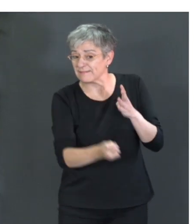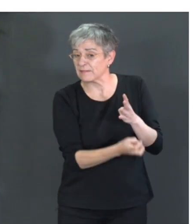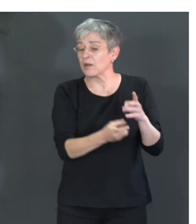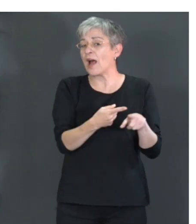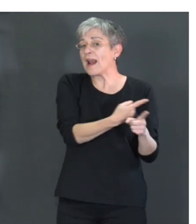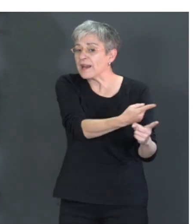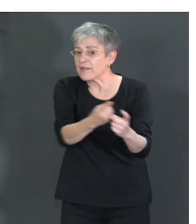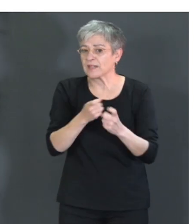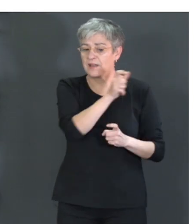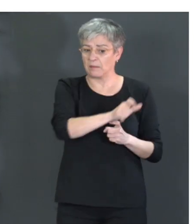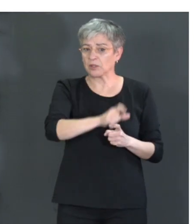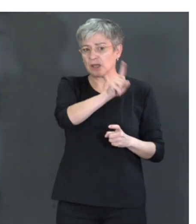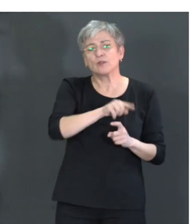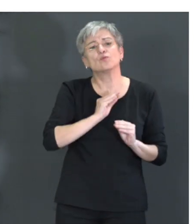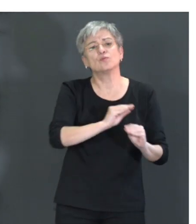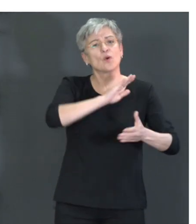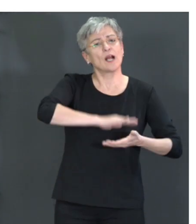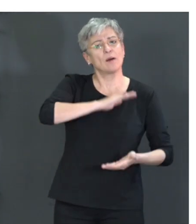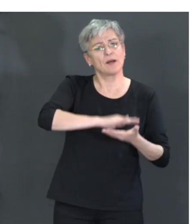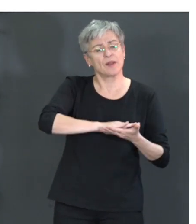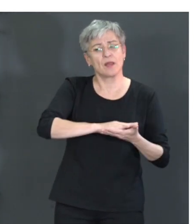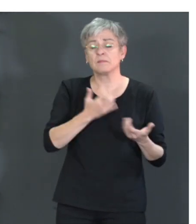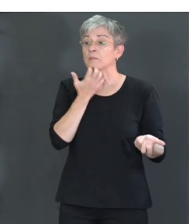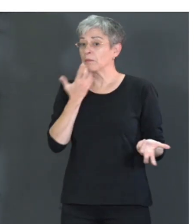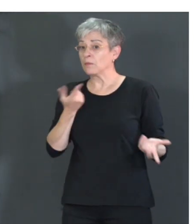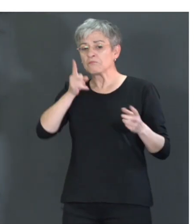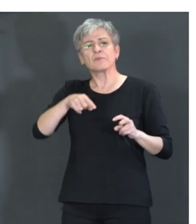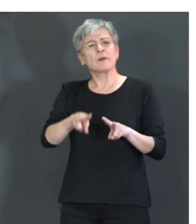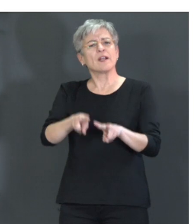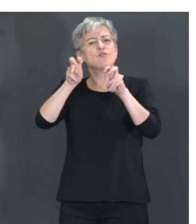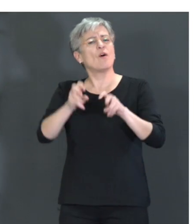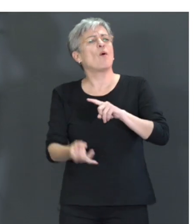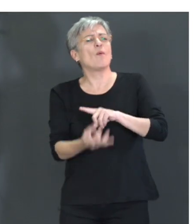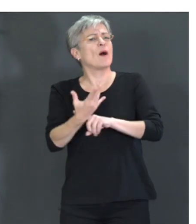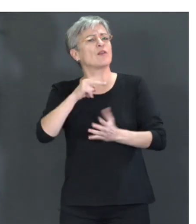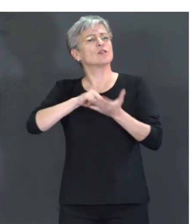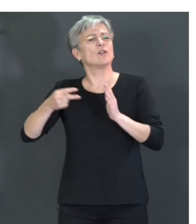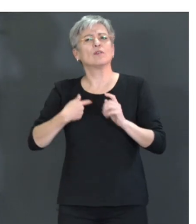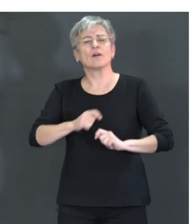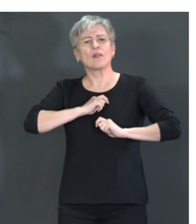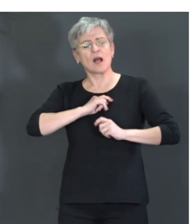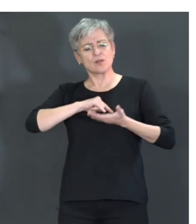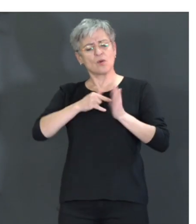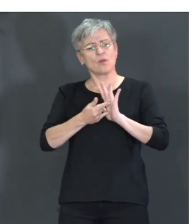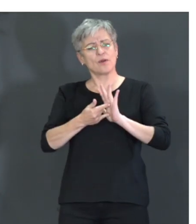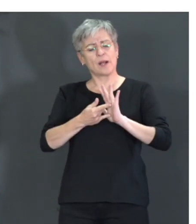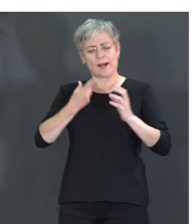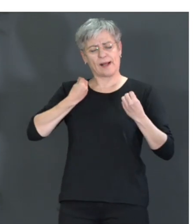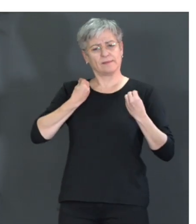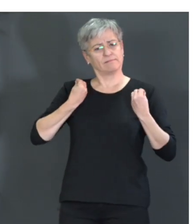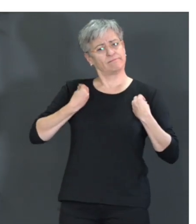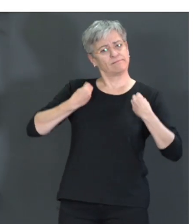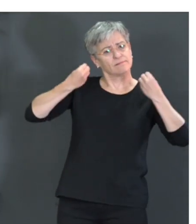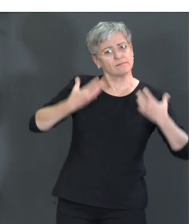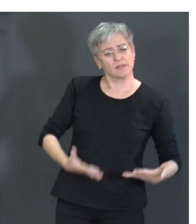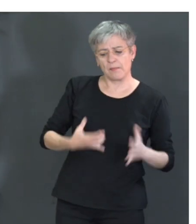de las personas? ¿La innovación tecnológica está aportando soluciones para el bienestar de las personas,